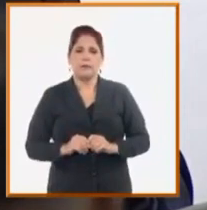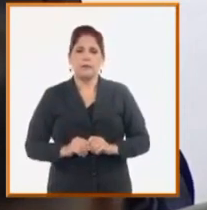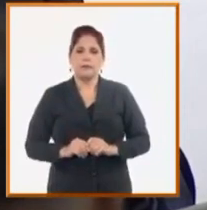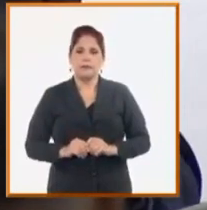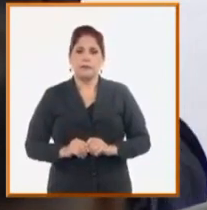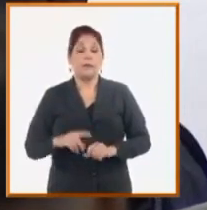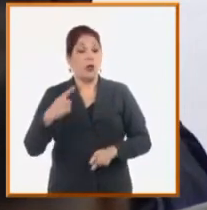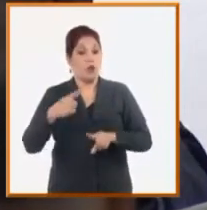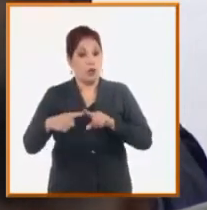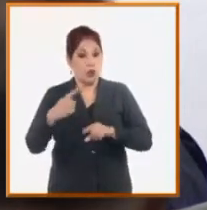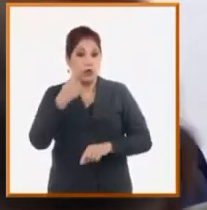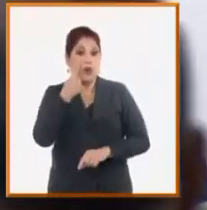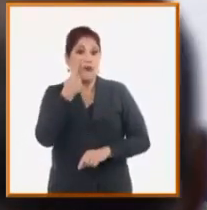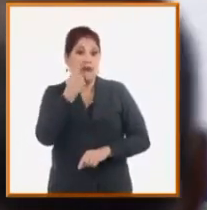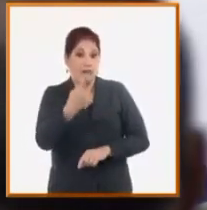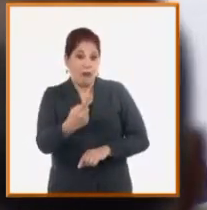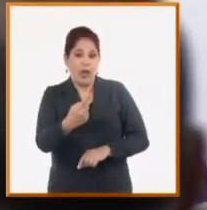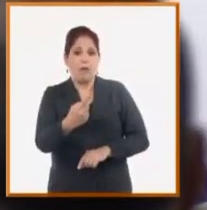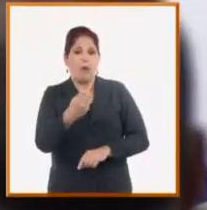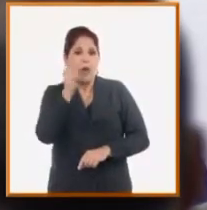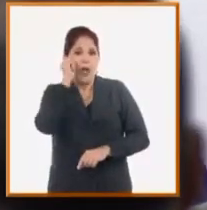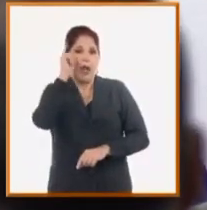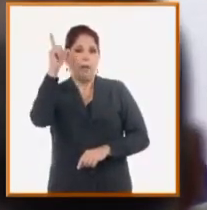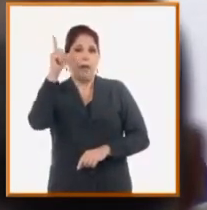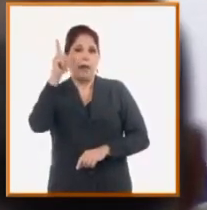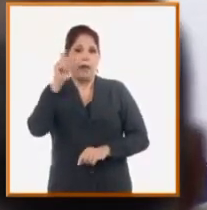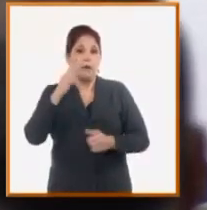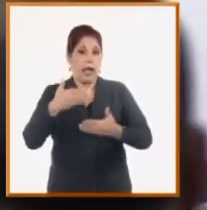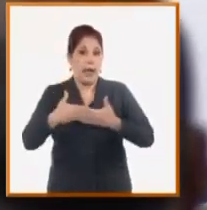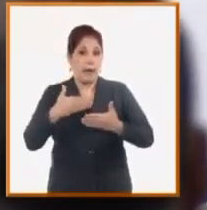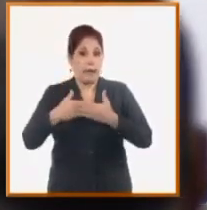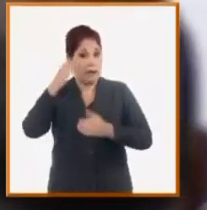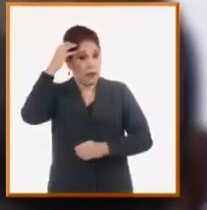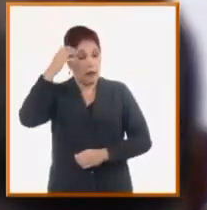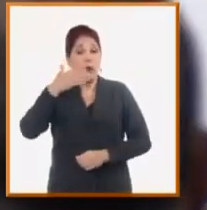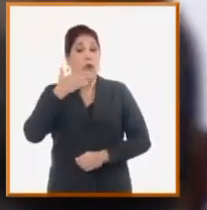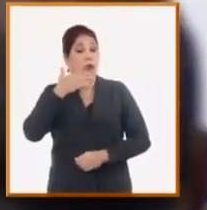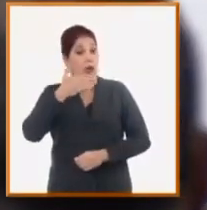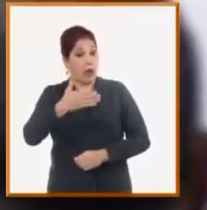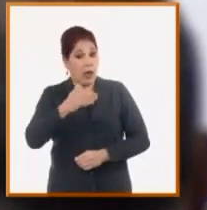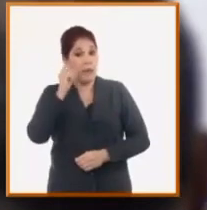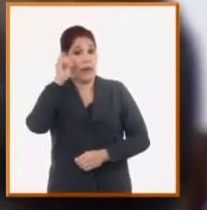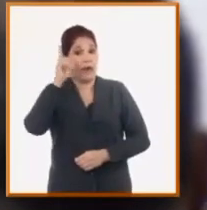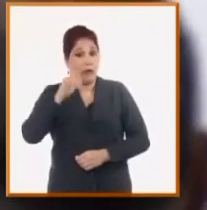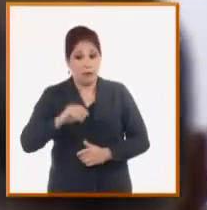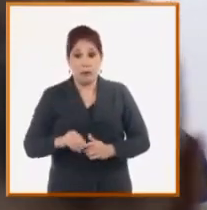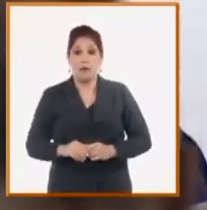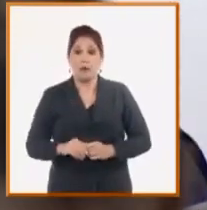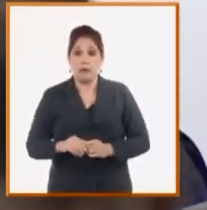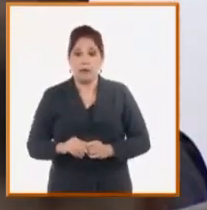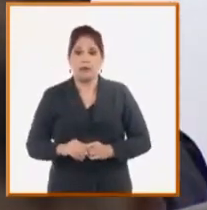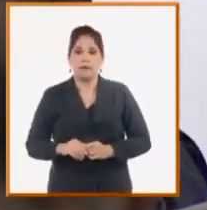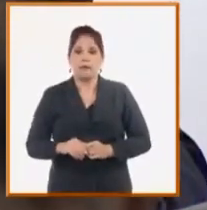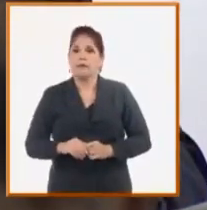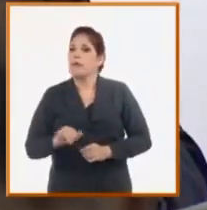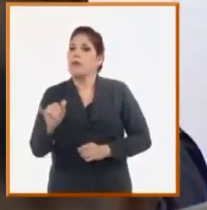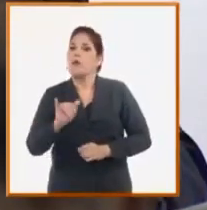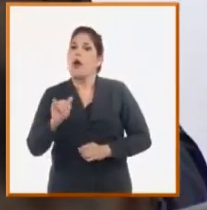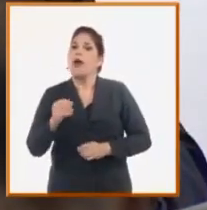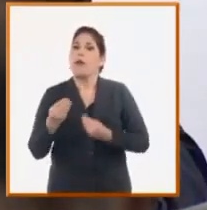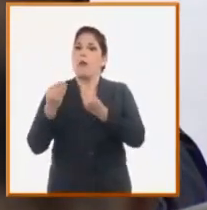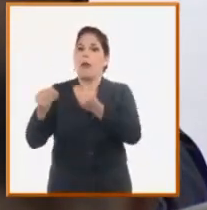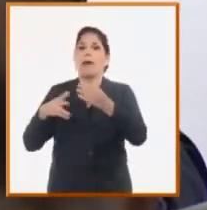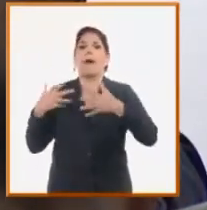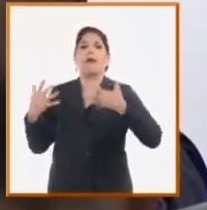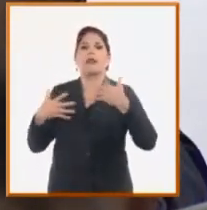Ya hemos apreciado magníficas experiencias de MIPYMEs estatales, que hay una decisión de estimularlas, no